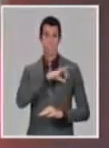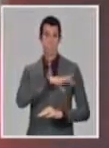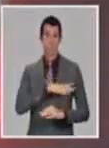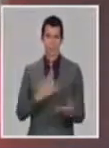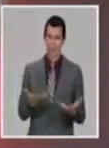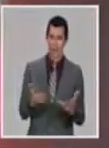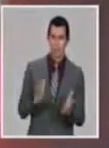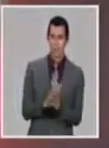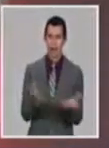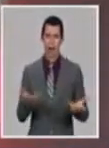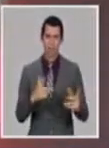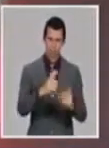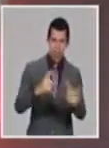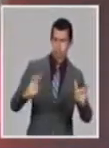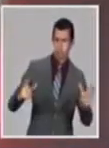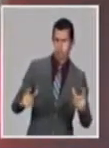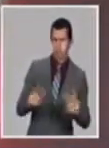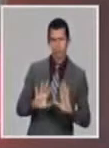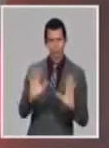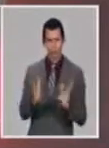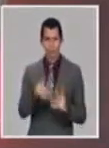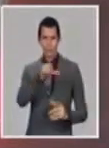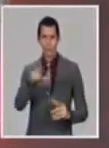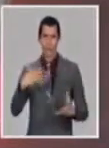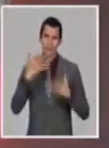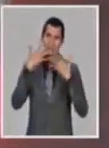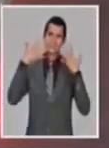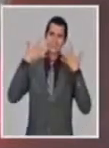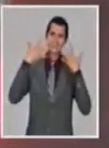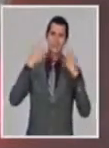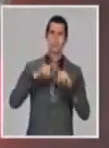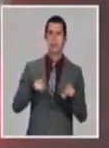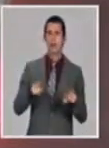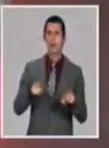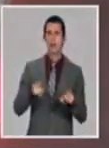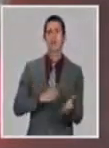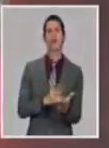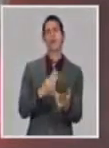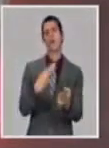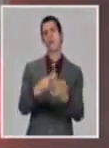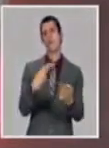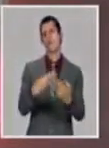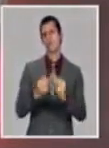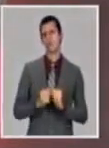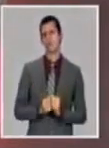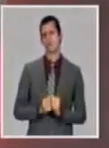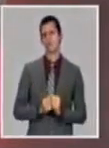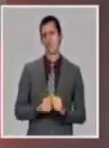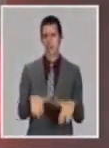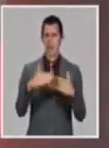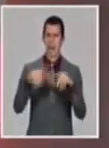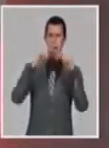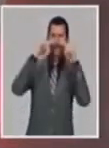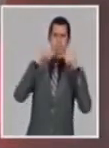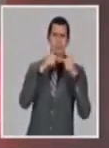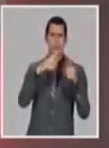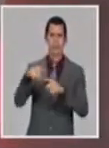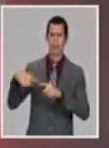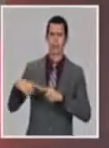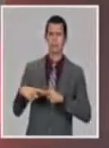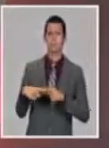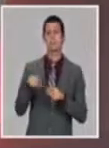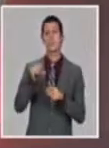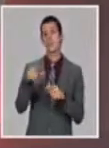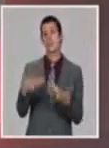y que esta iniciase cuando las nuevas variantes ya estaban presentes en el país, apuntan las autoridades sanitarias que están entre las causas que se ha